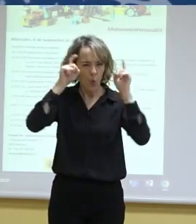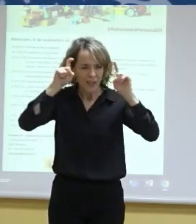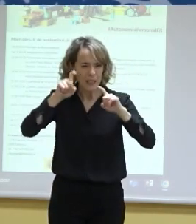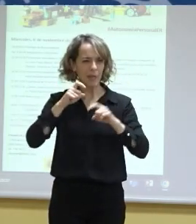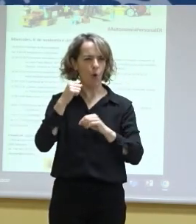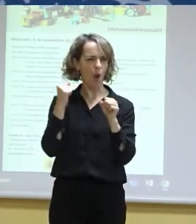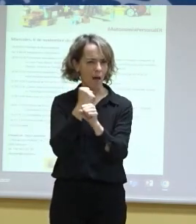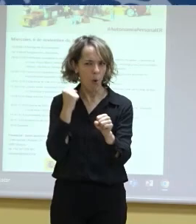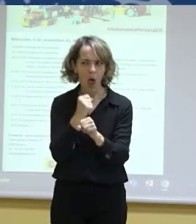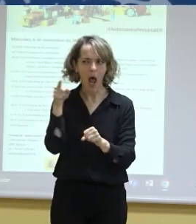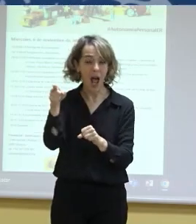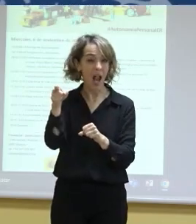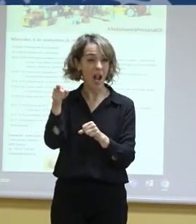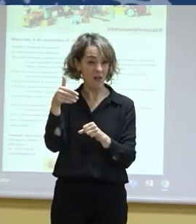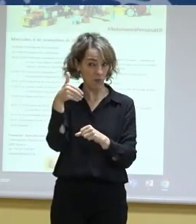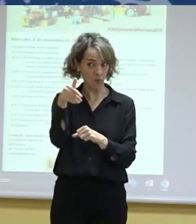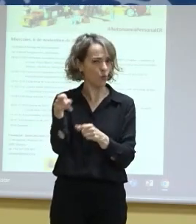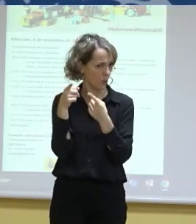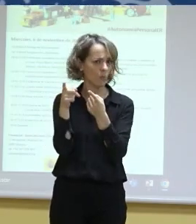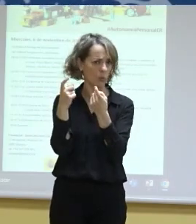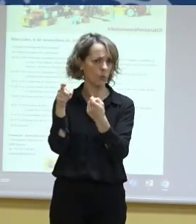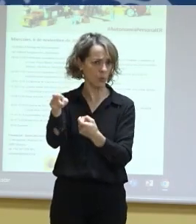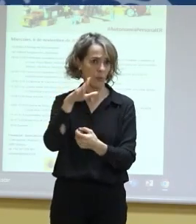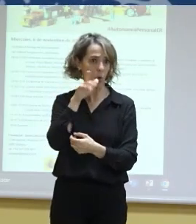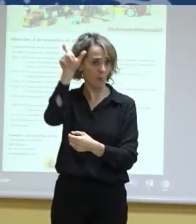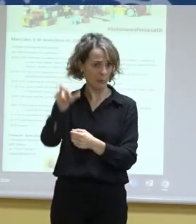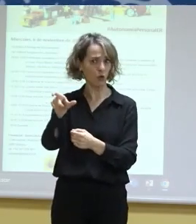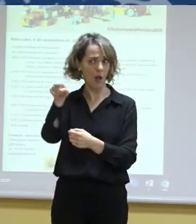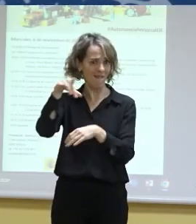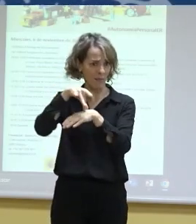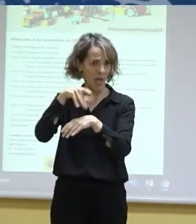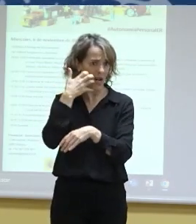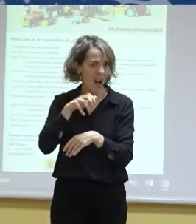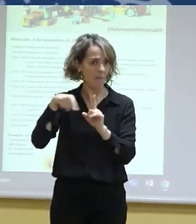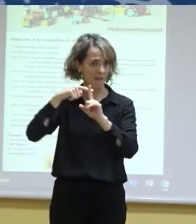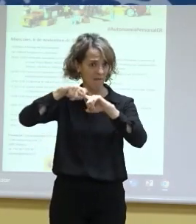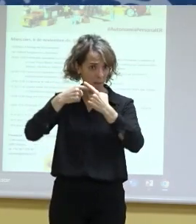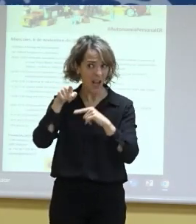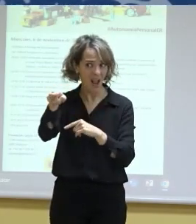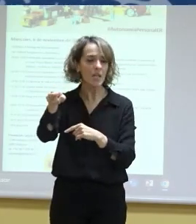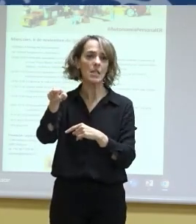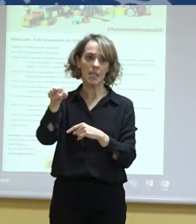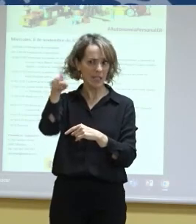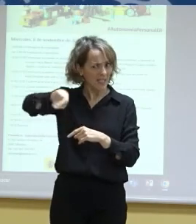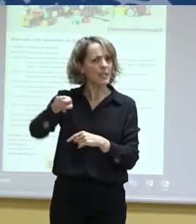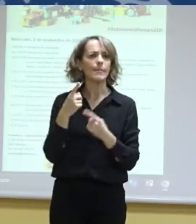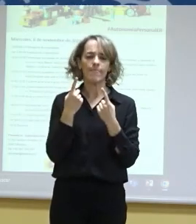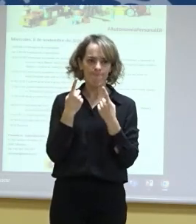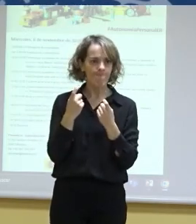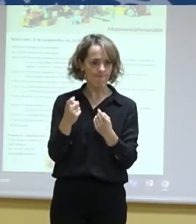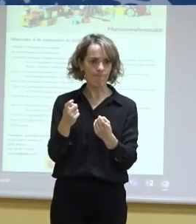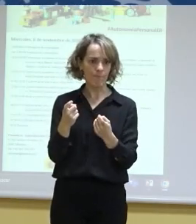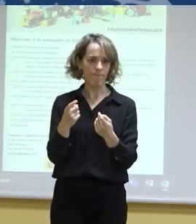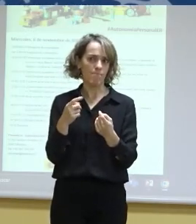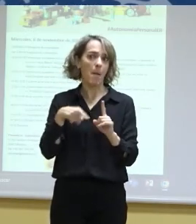laborales que van a necesitar las personas afectadas por una enfermedad rara y las familias en especial, y en general por todas